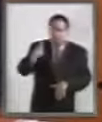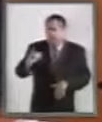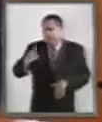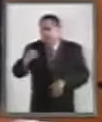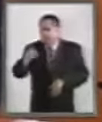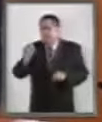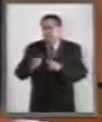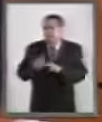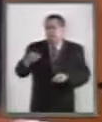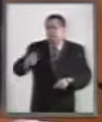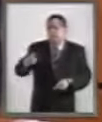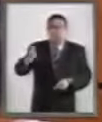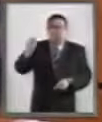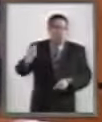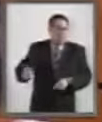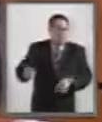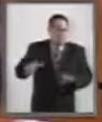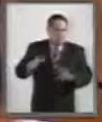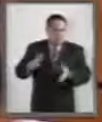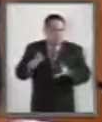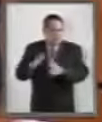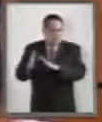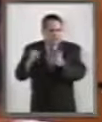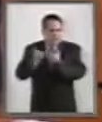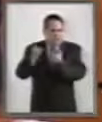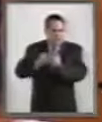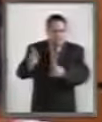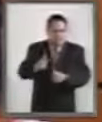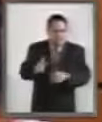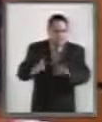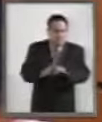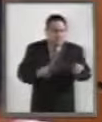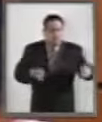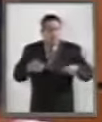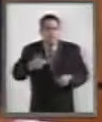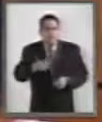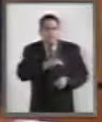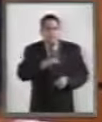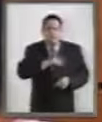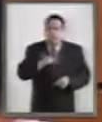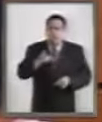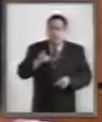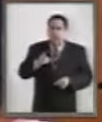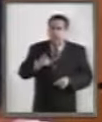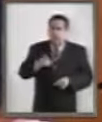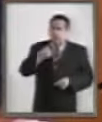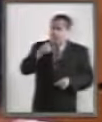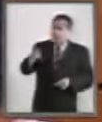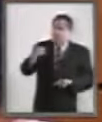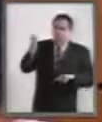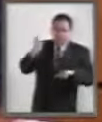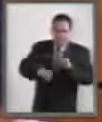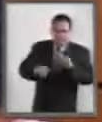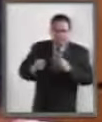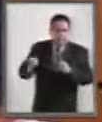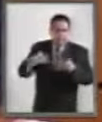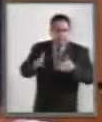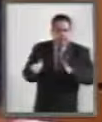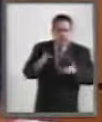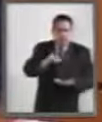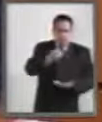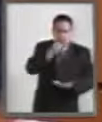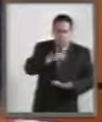cambia. En esta similitud de que hablábamos, pavor de que les quiten las despensas, que les quiten